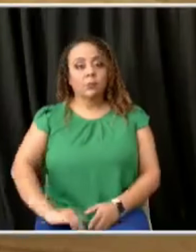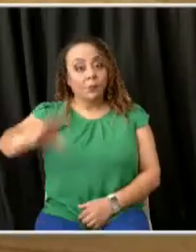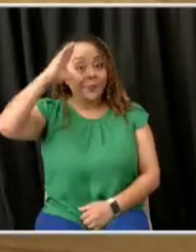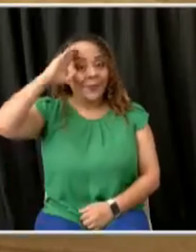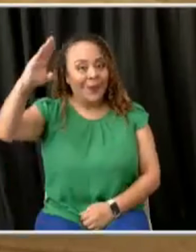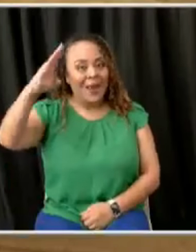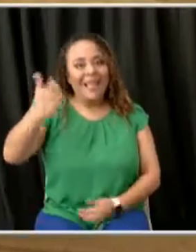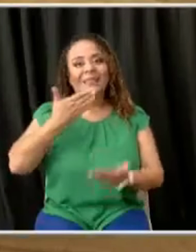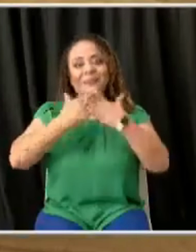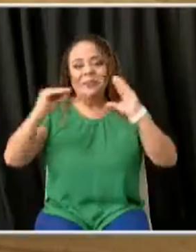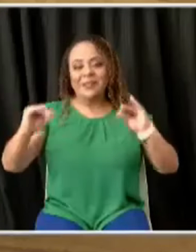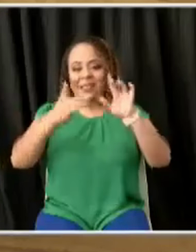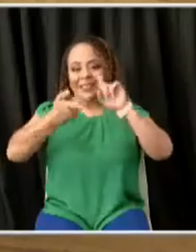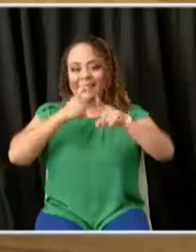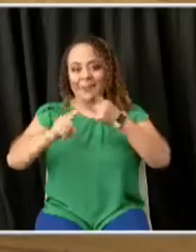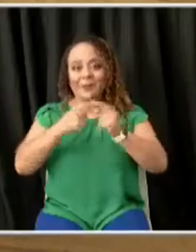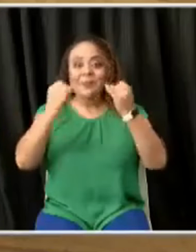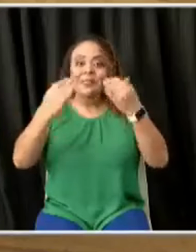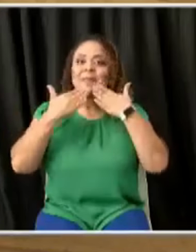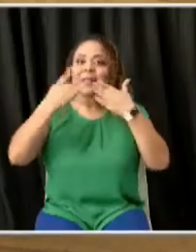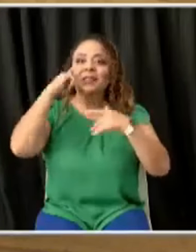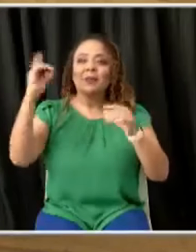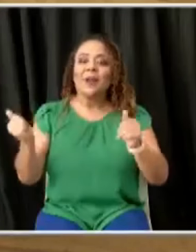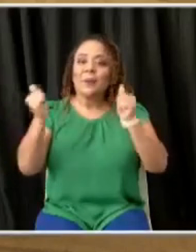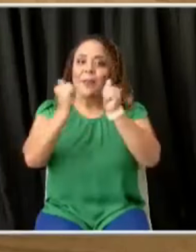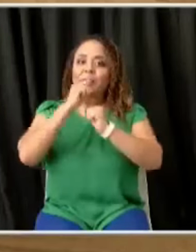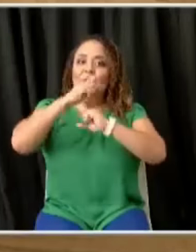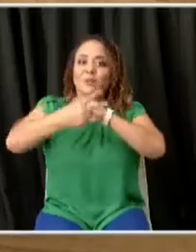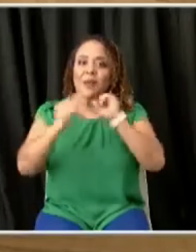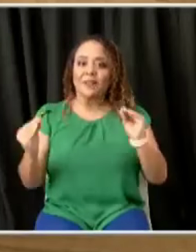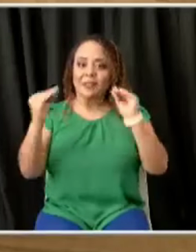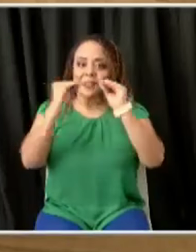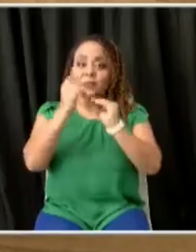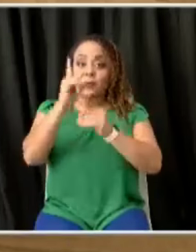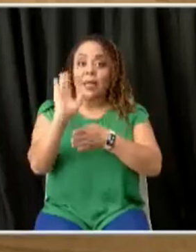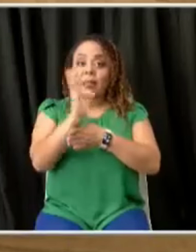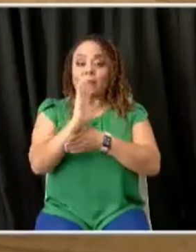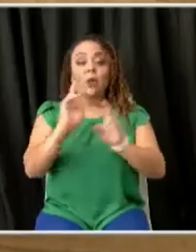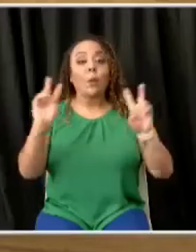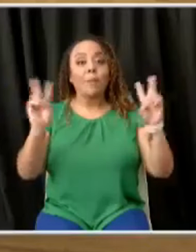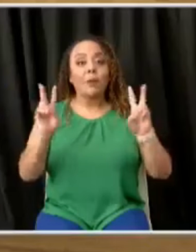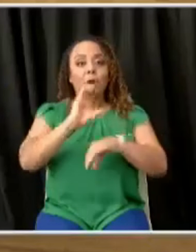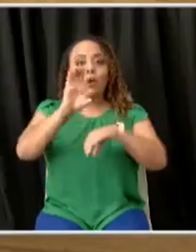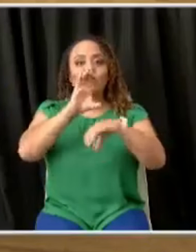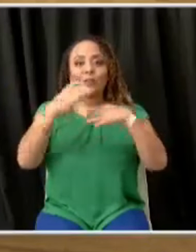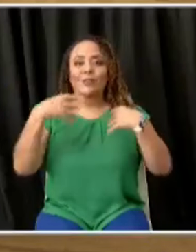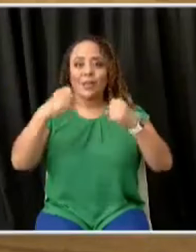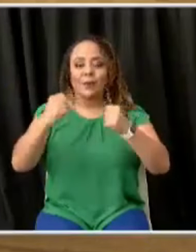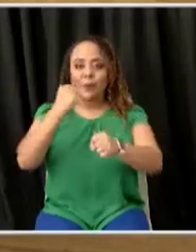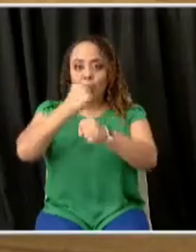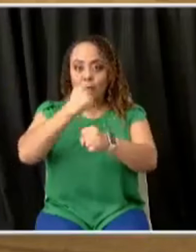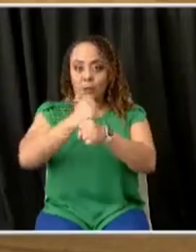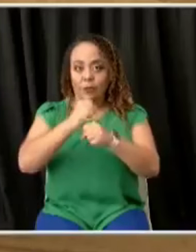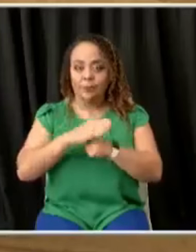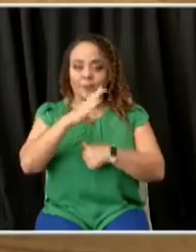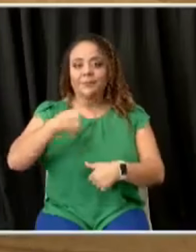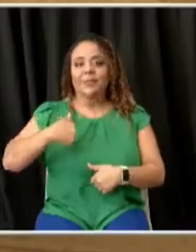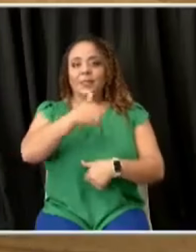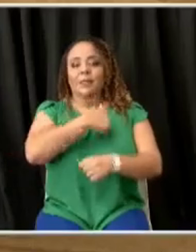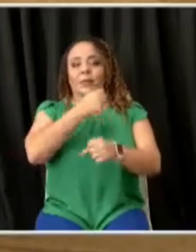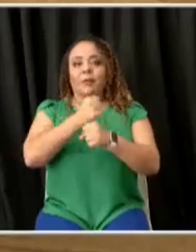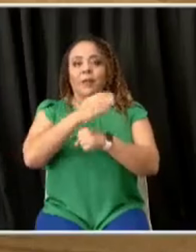Hola, muy buenos días amigos, muchísimas gracias por acompañarnos una vez más en una transmisión en vivo del Consejo de Salud Ocupacional y el Ministerio